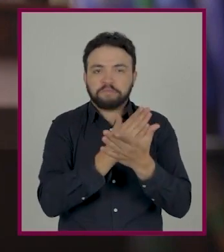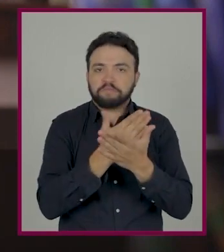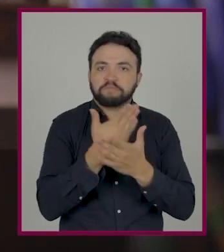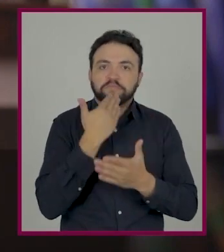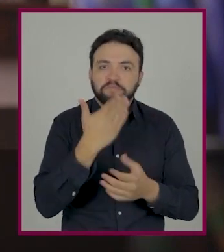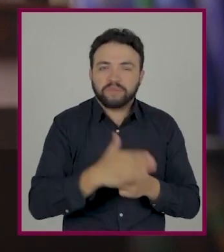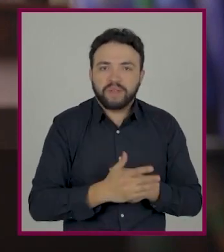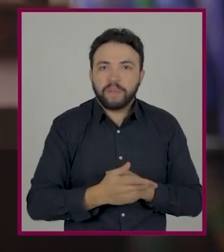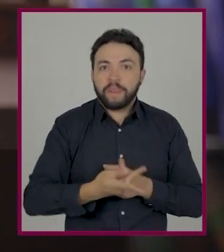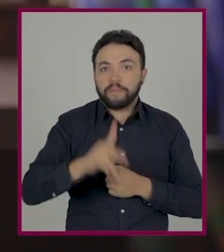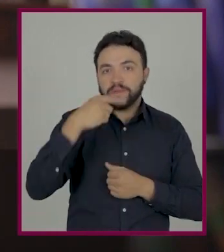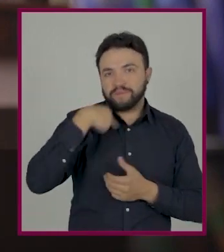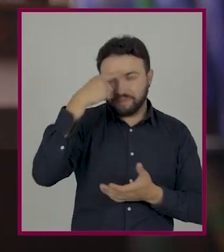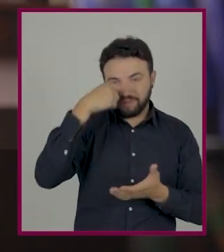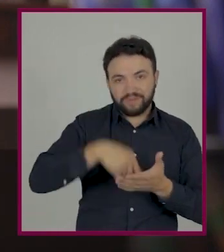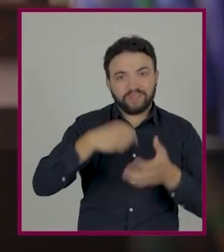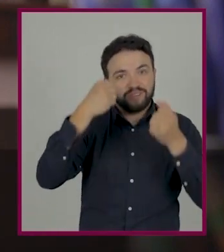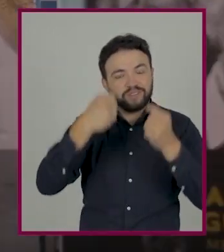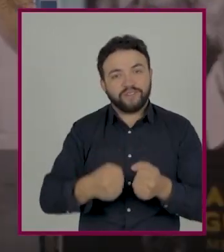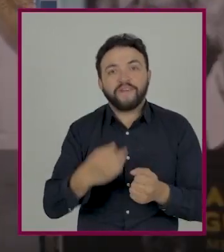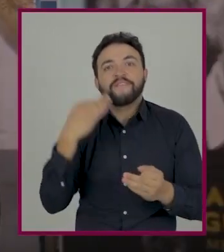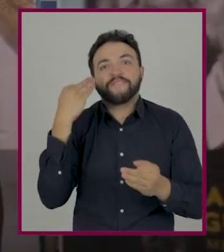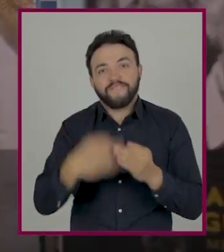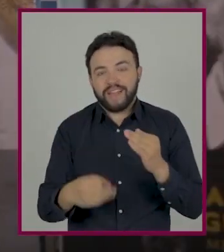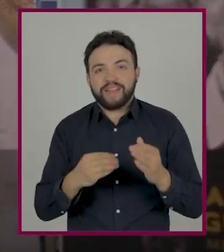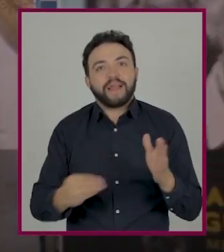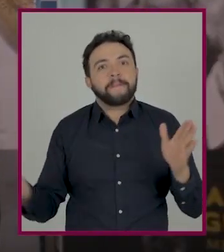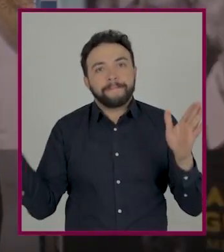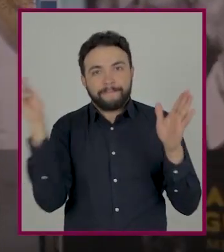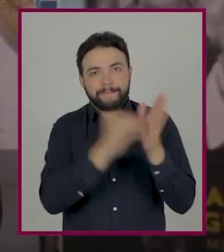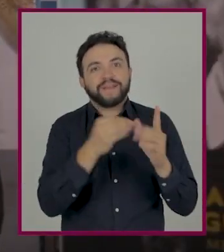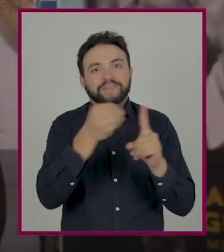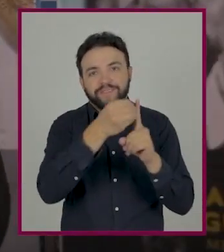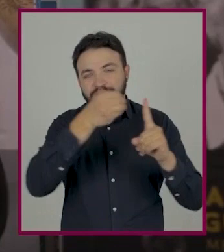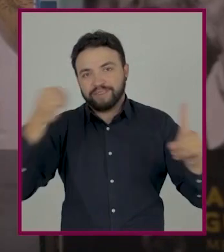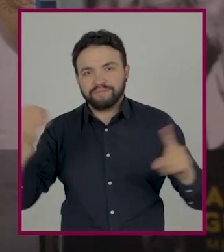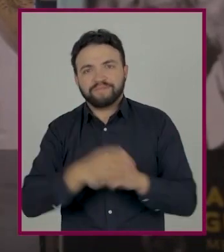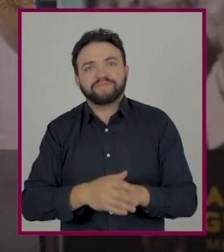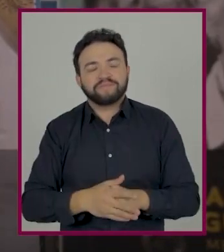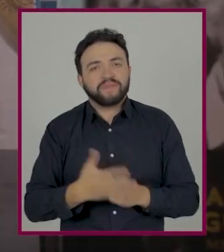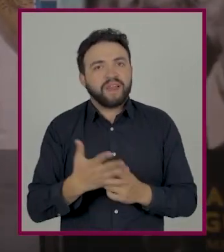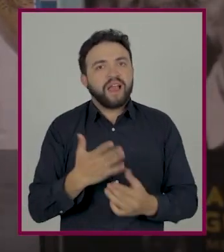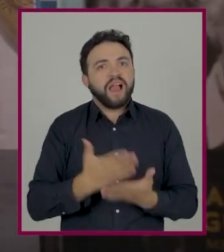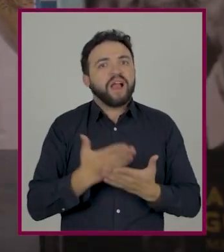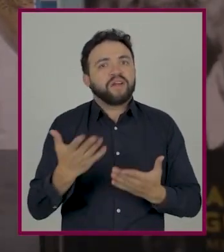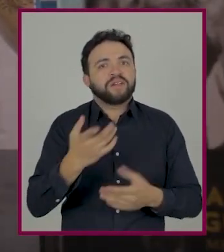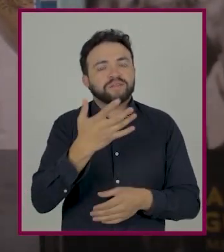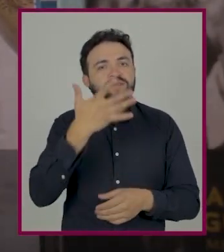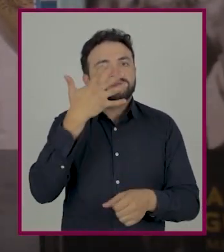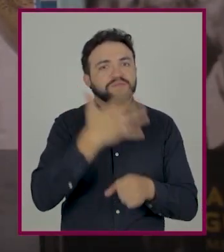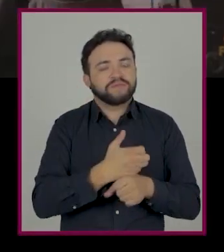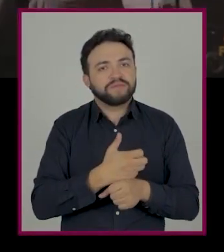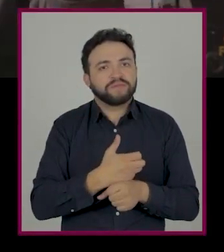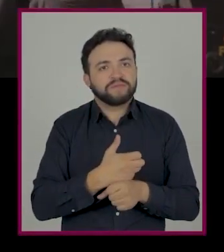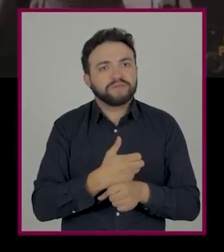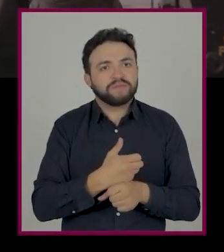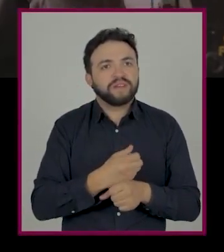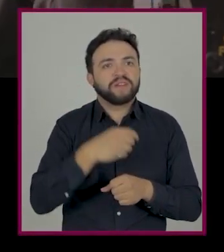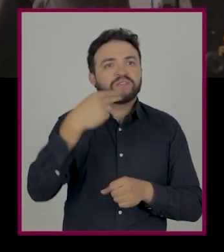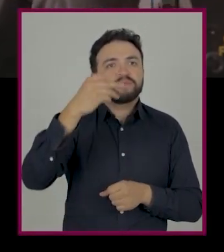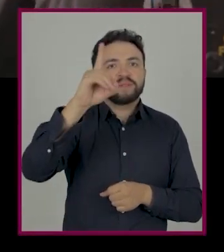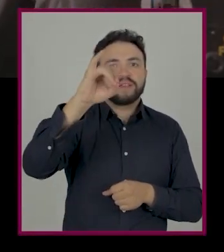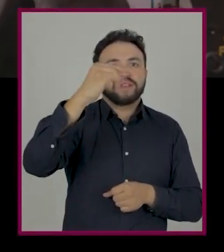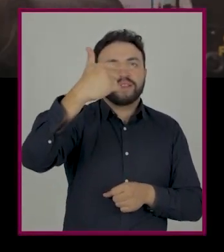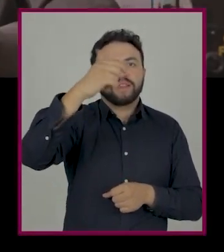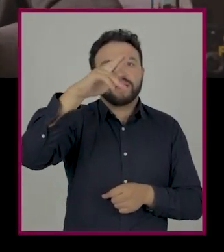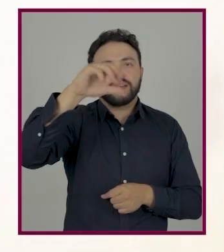de tener tu información colocada y bien espaciada. Sí, pero estoy seguro que aún falta otro organizador gráfico. Esta